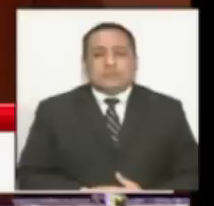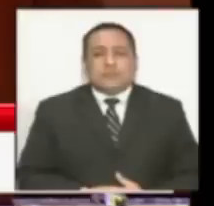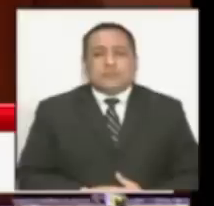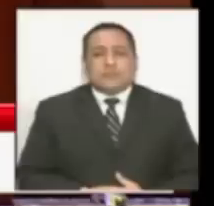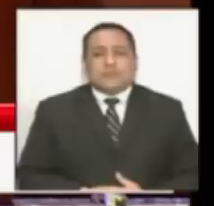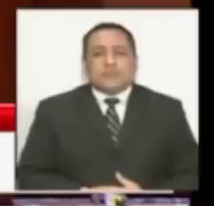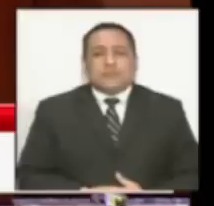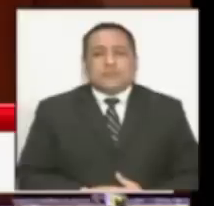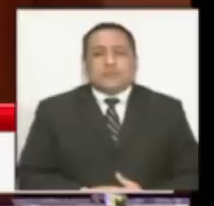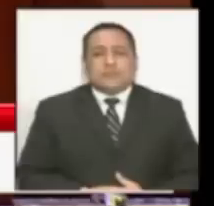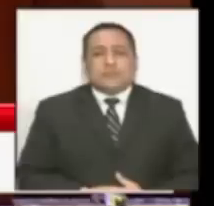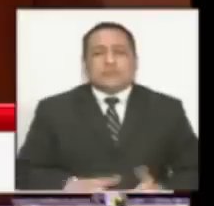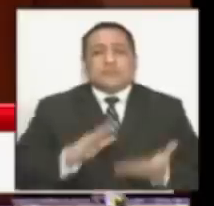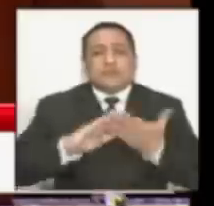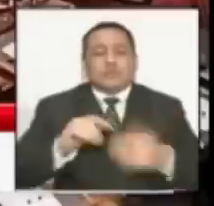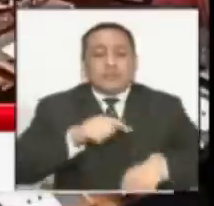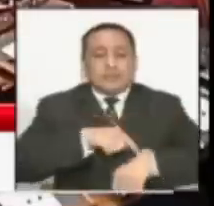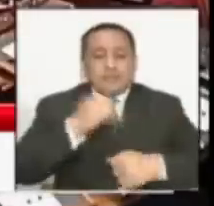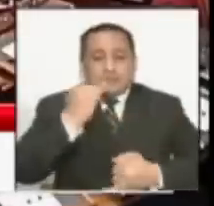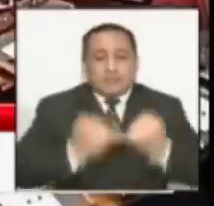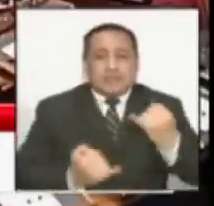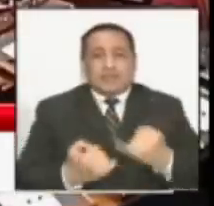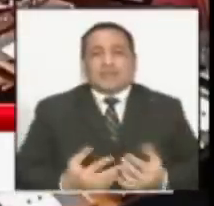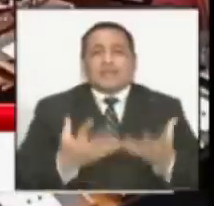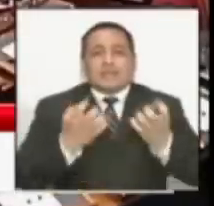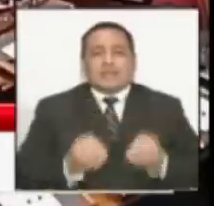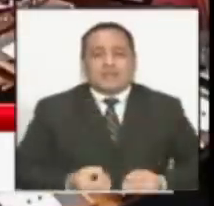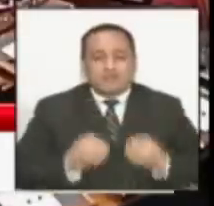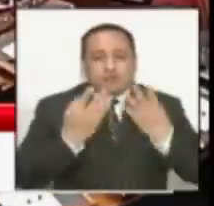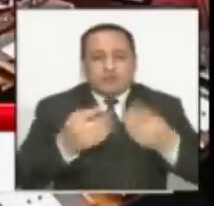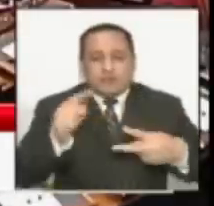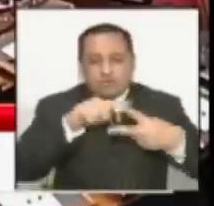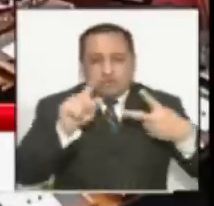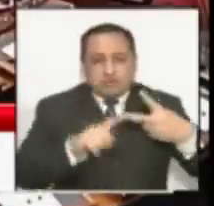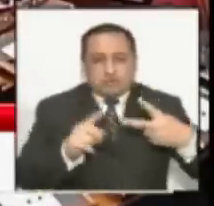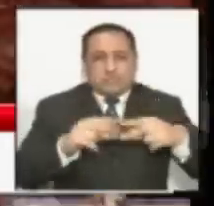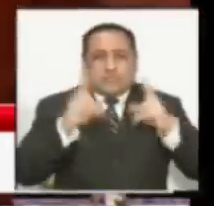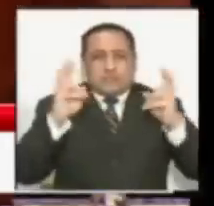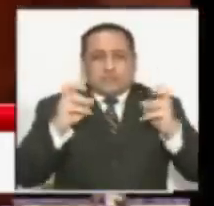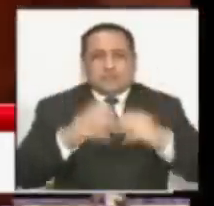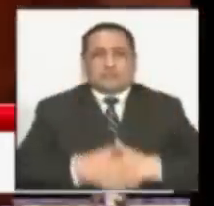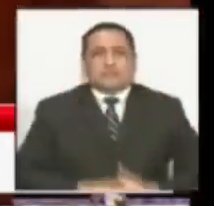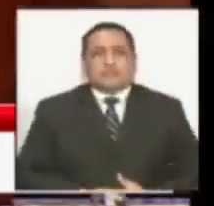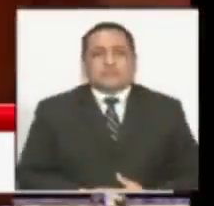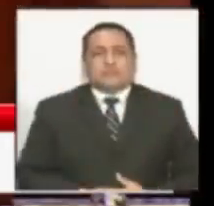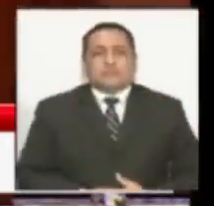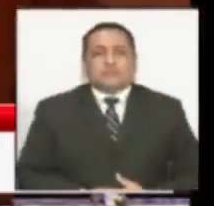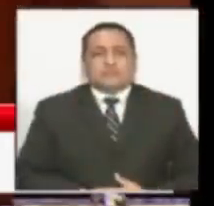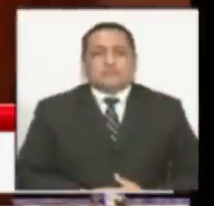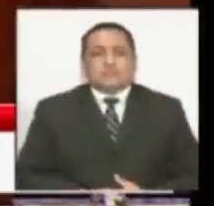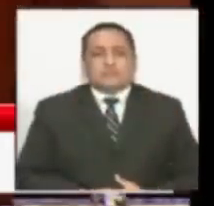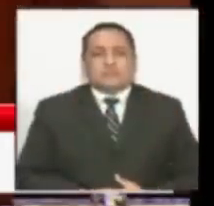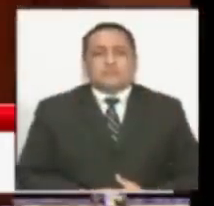perdón, para terminar quería decir dos temas adicionales.